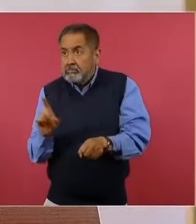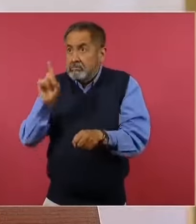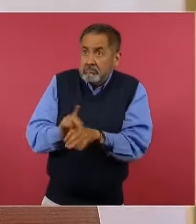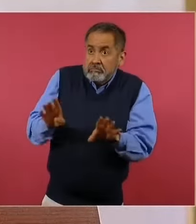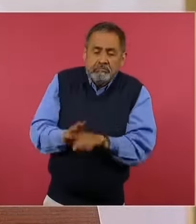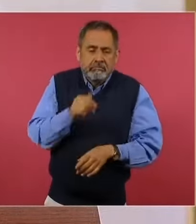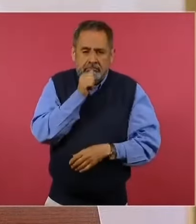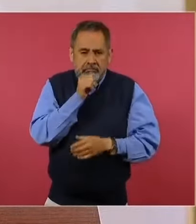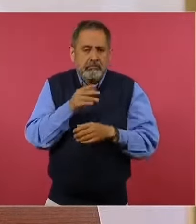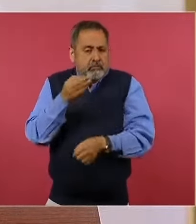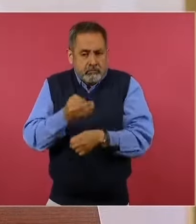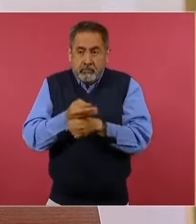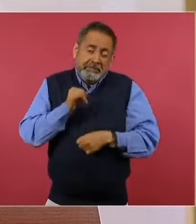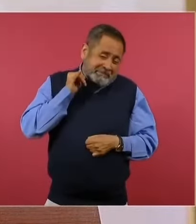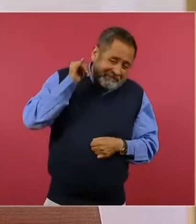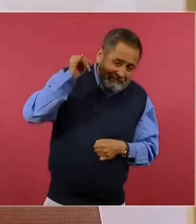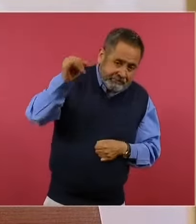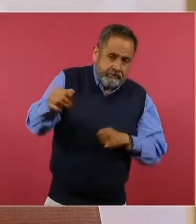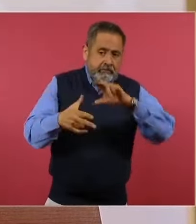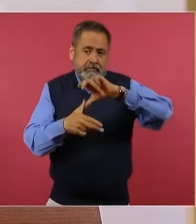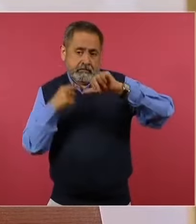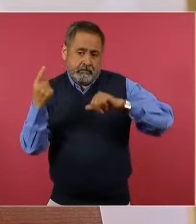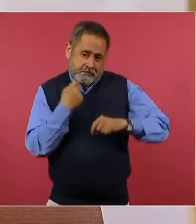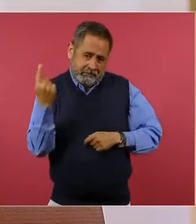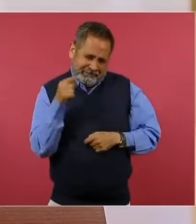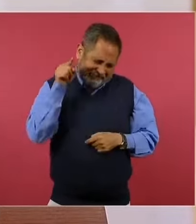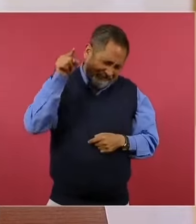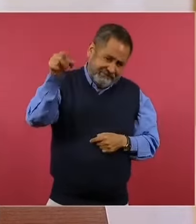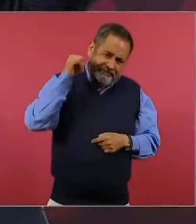Está muy distante de las cosas, muy distantes.